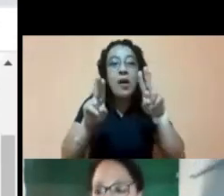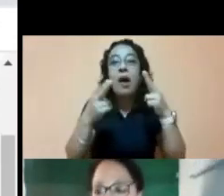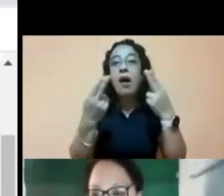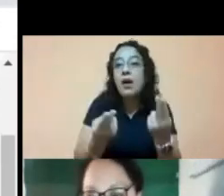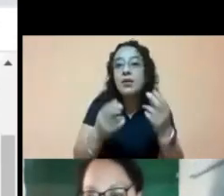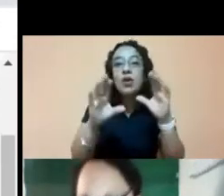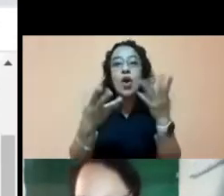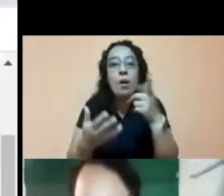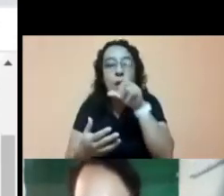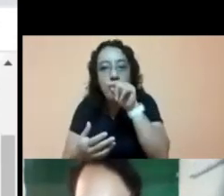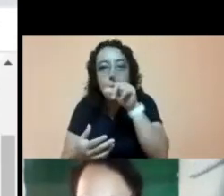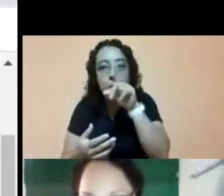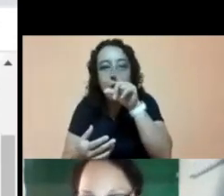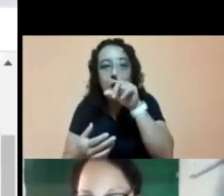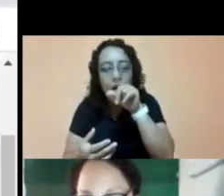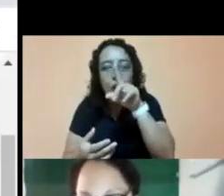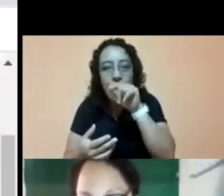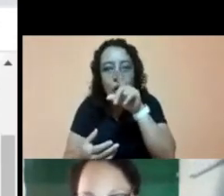A ver, a ver.